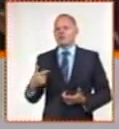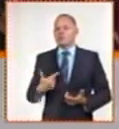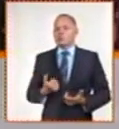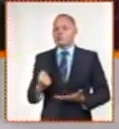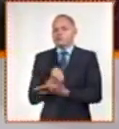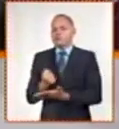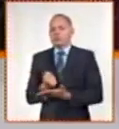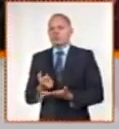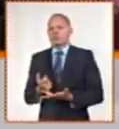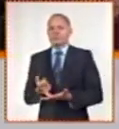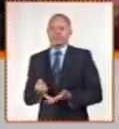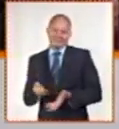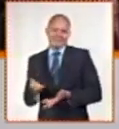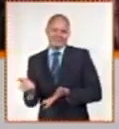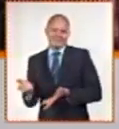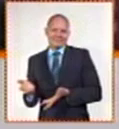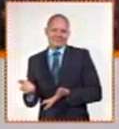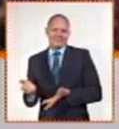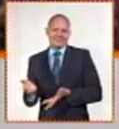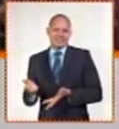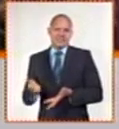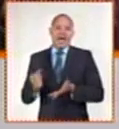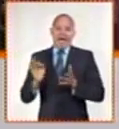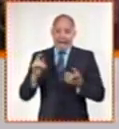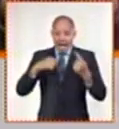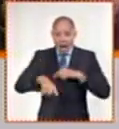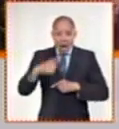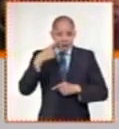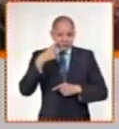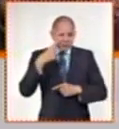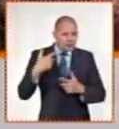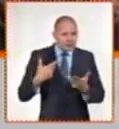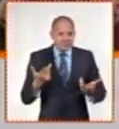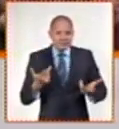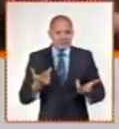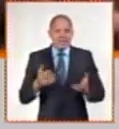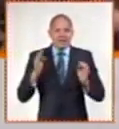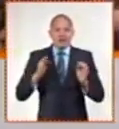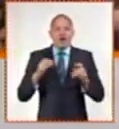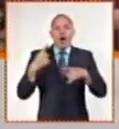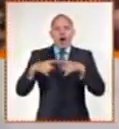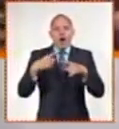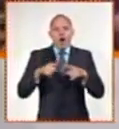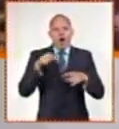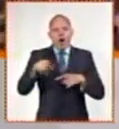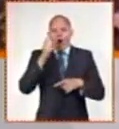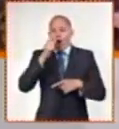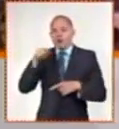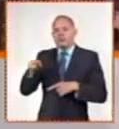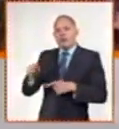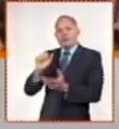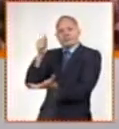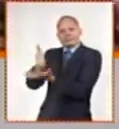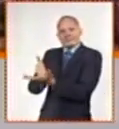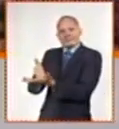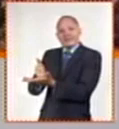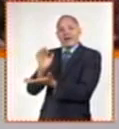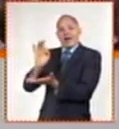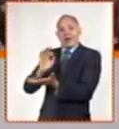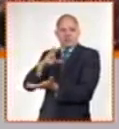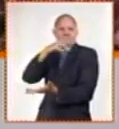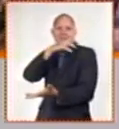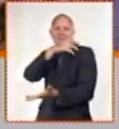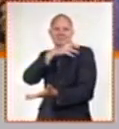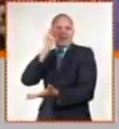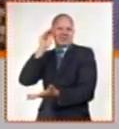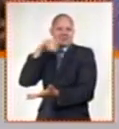Ahora, a eso obviamente se va a sumar la aspiración de alguien como el alcalde de Buenos Aires, que tiene que vallar la